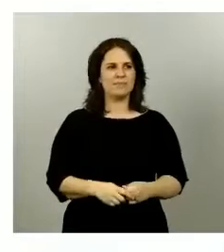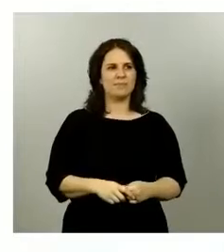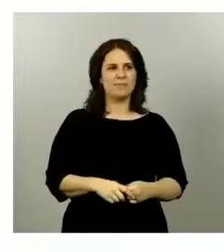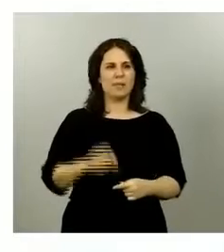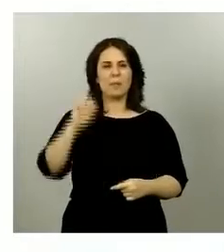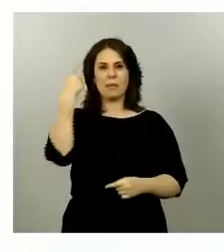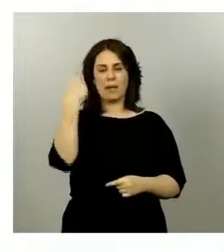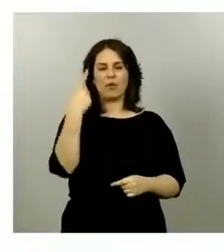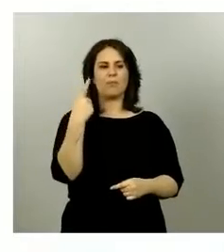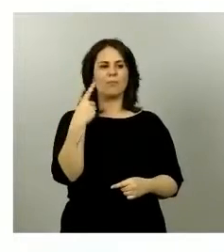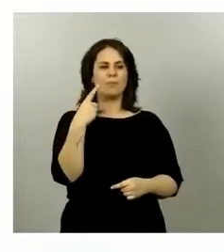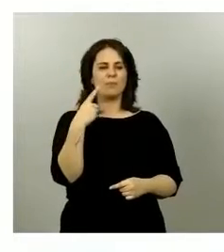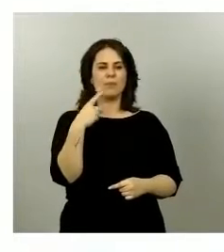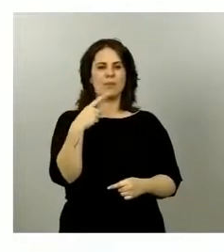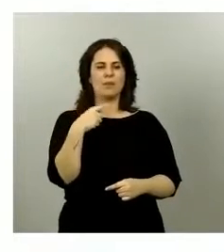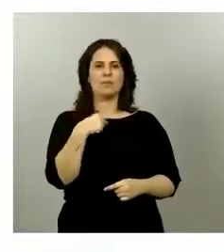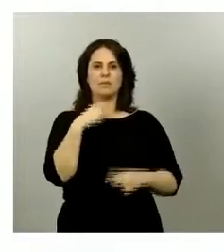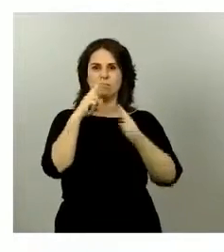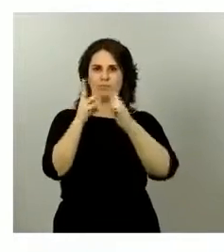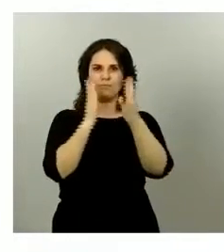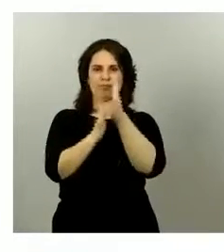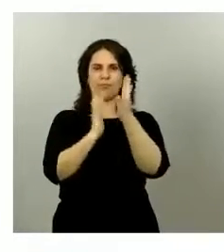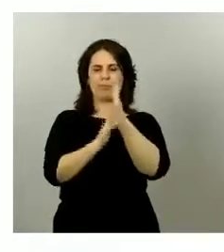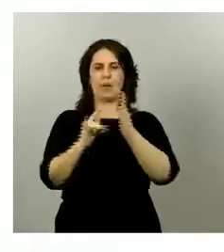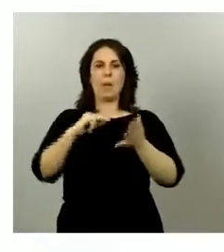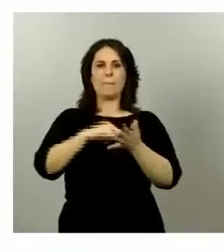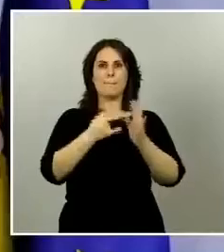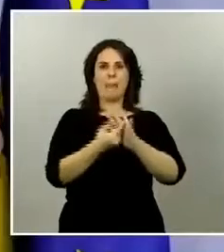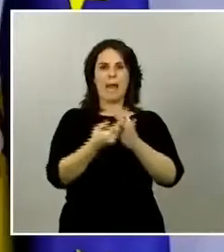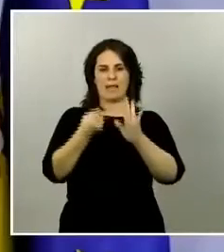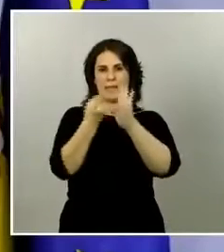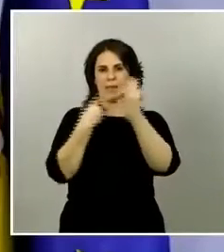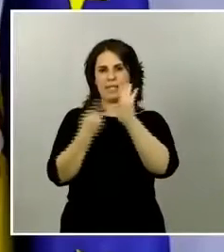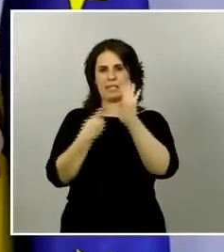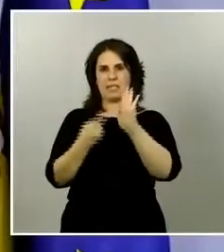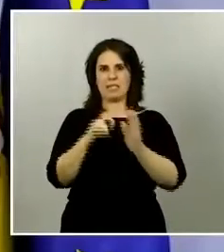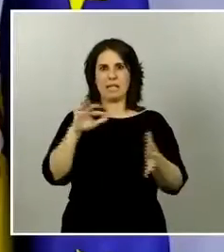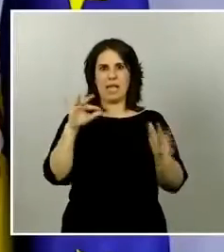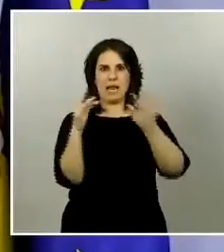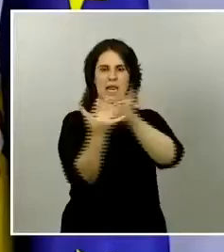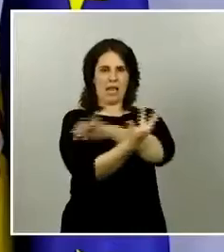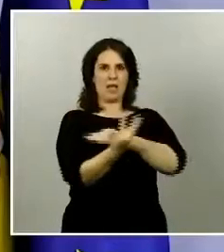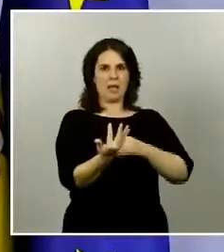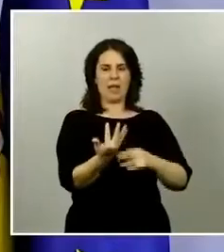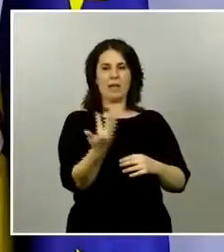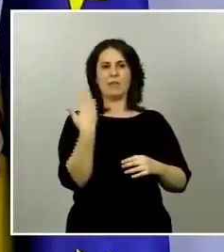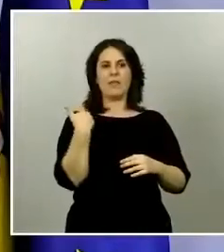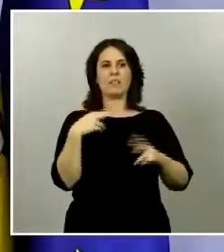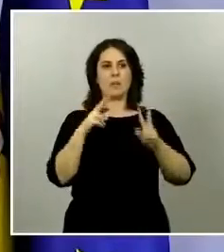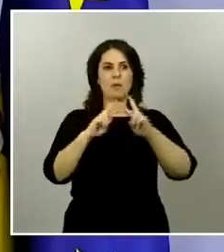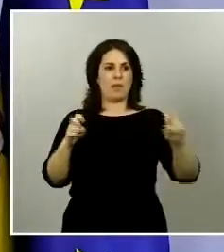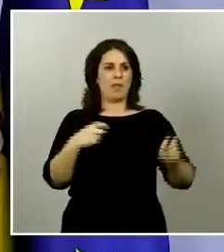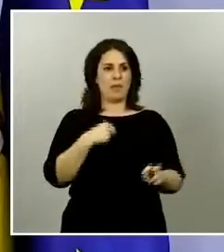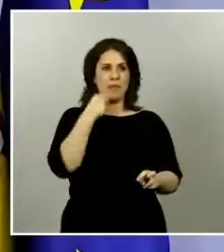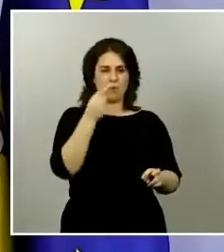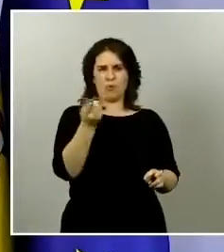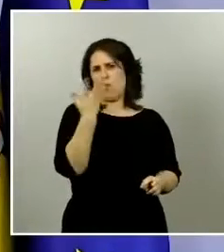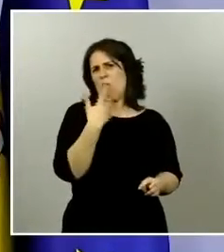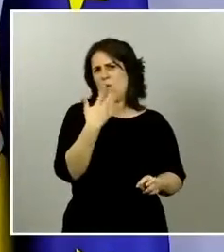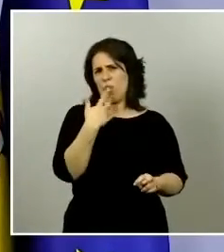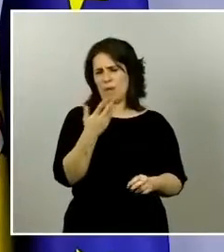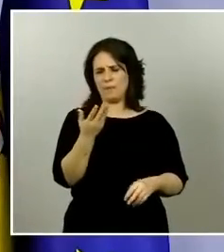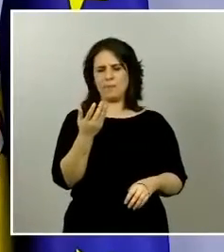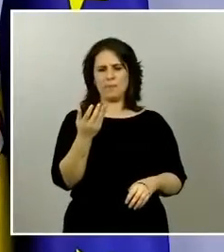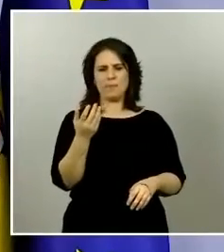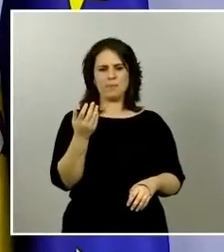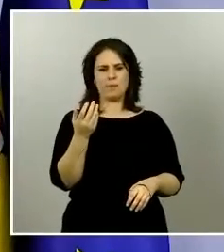gracias, Belén, por las dos preguntas que me ha formulado a mí. En primer lugar, decir que el plan de transición a la nueva normalidad, el plan de desescalada, hemos